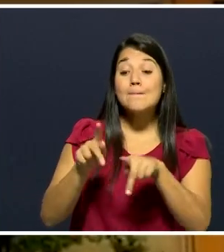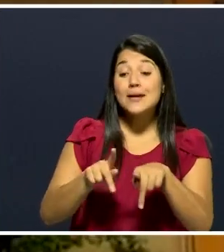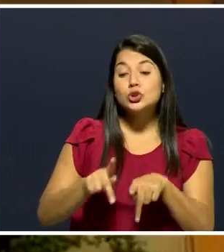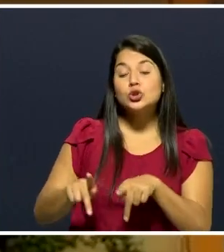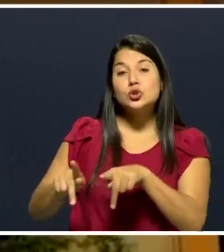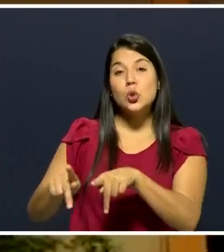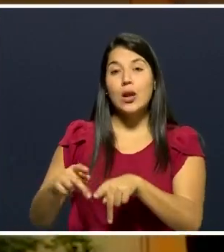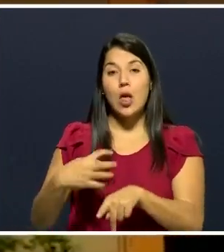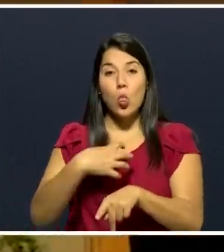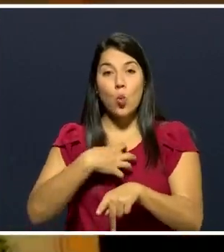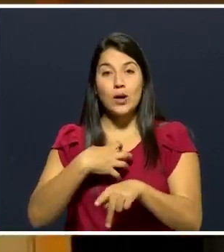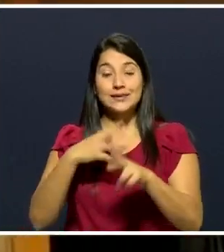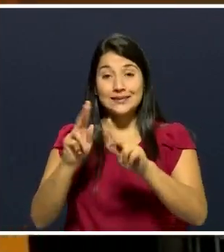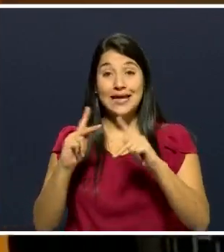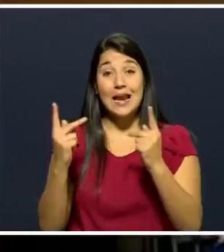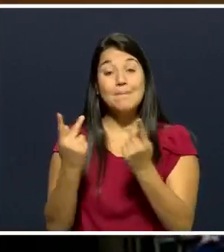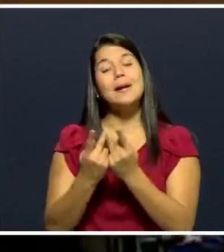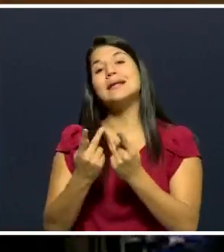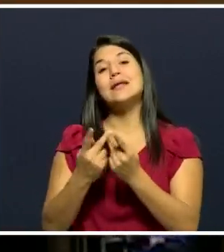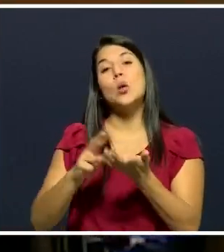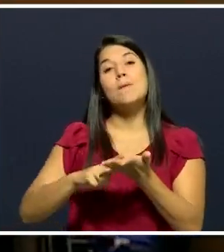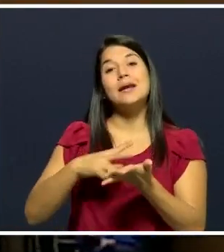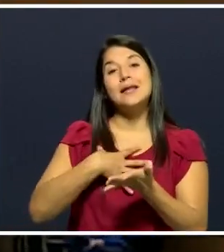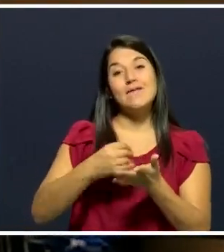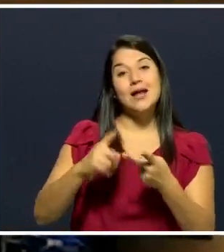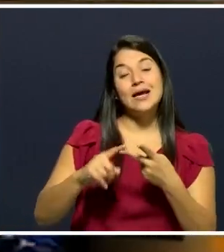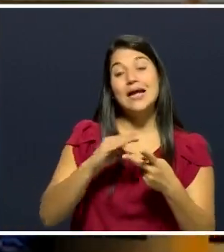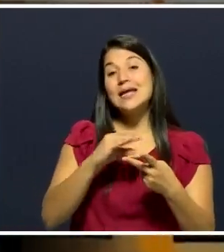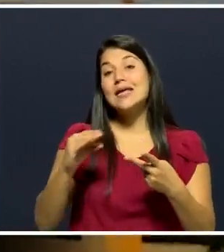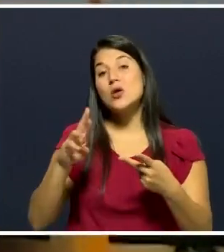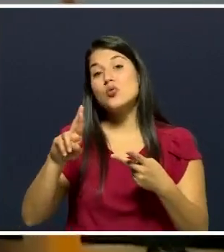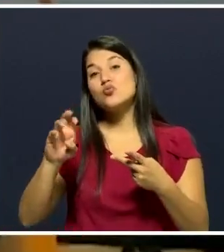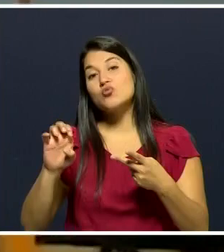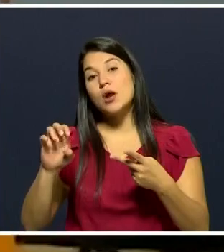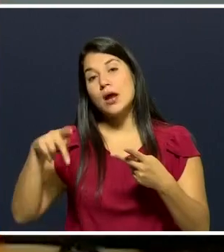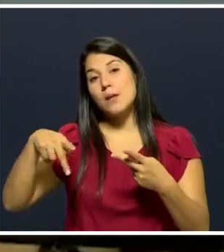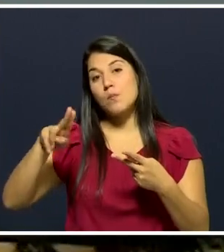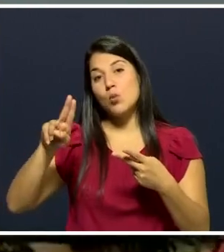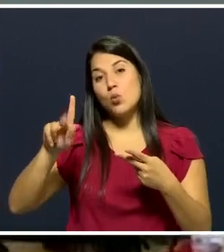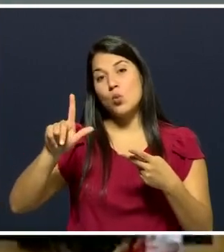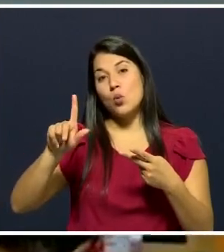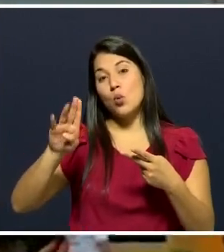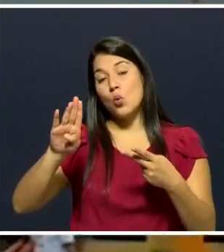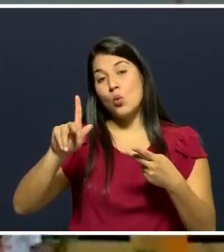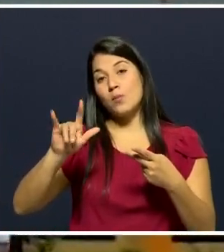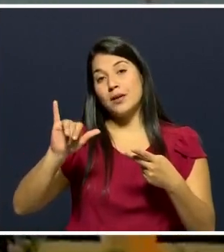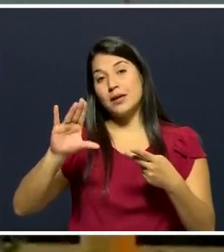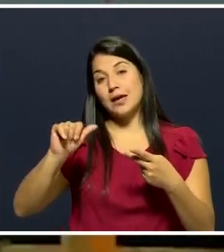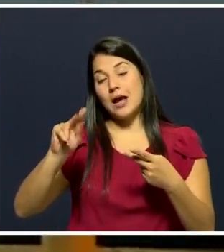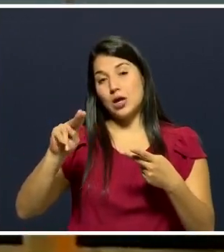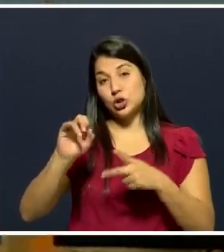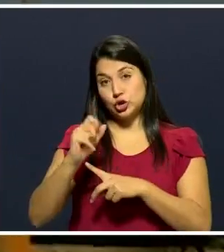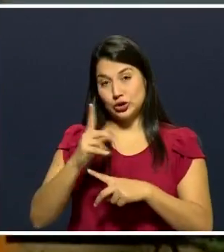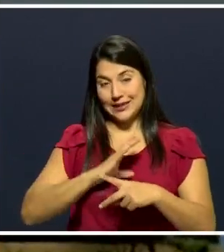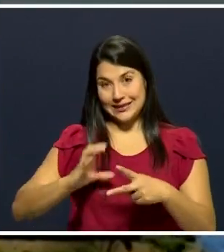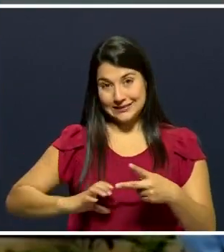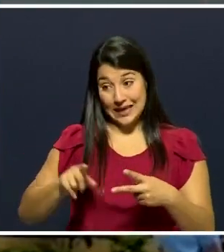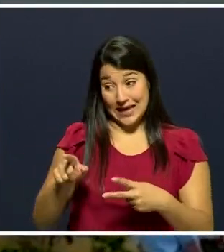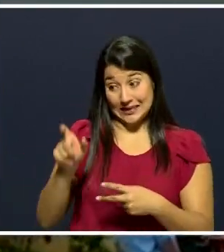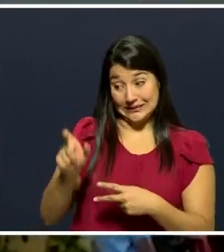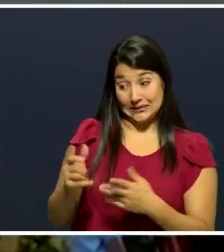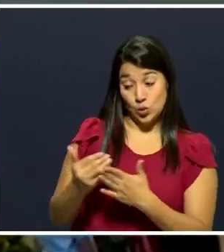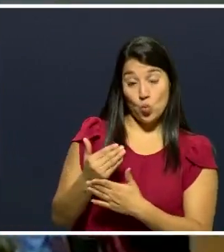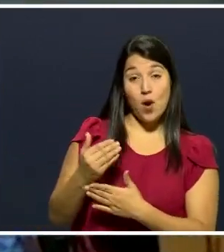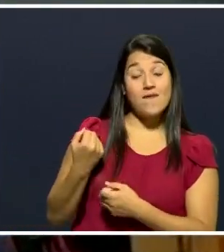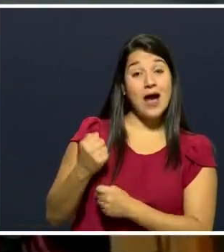propietarios del Partido Liberación Nacional y del Republicano Social Cristiano. La actual alcaldesa aseguró